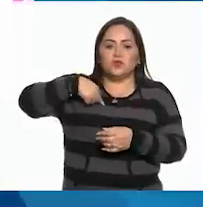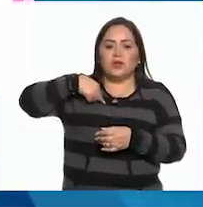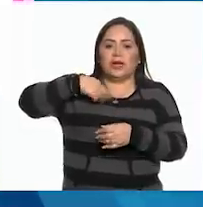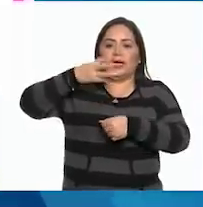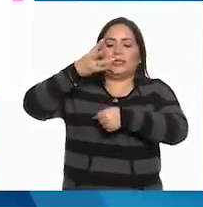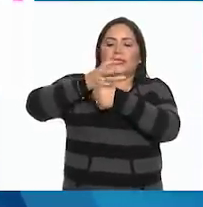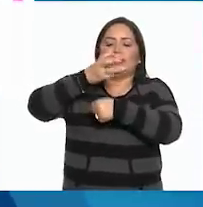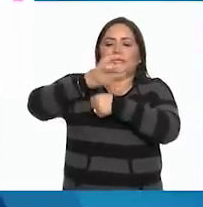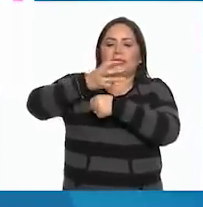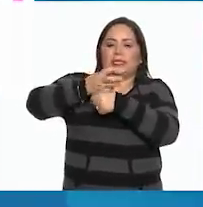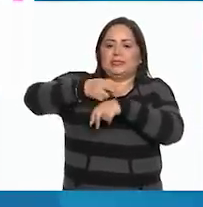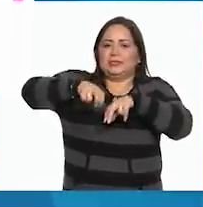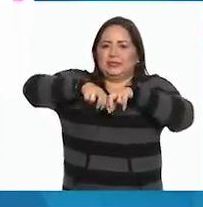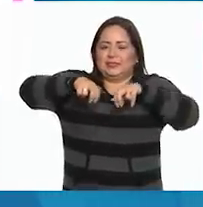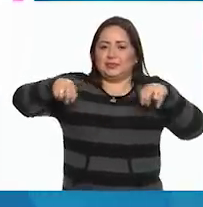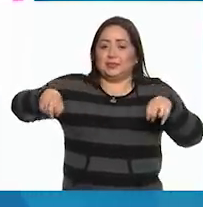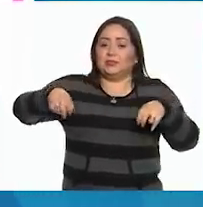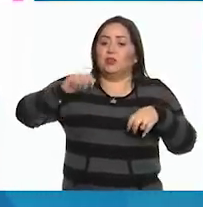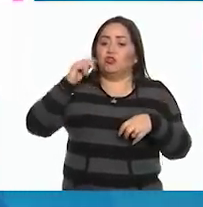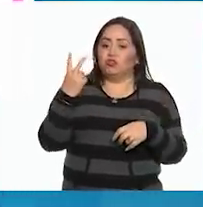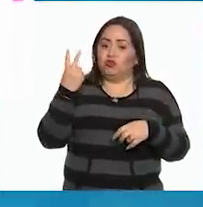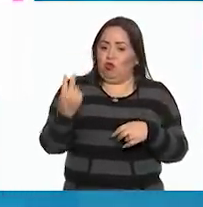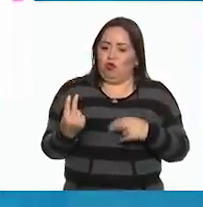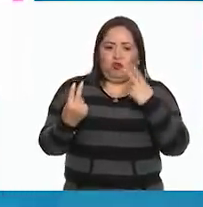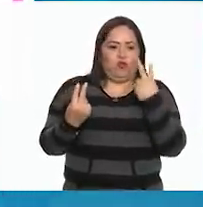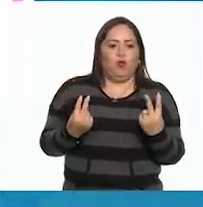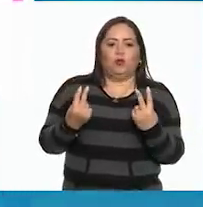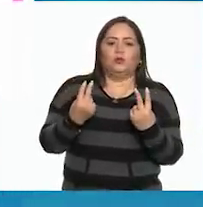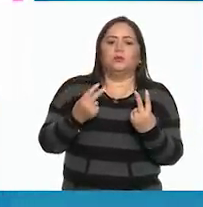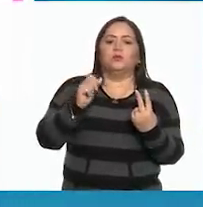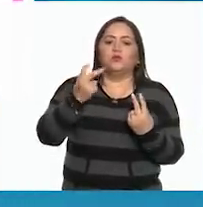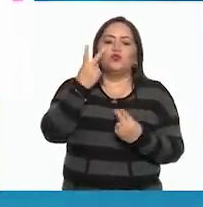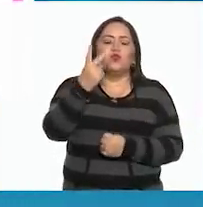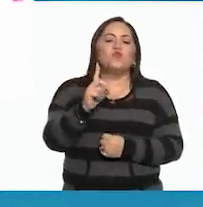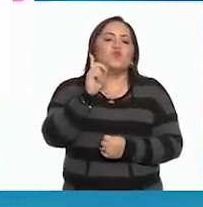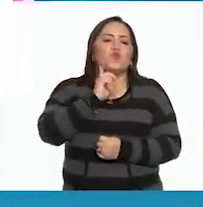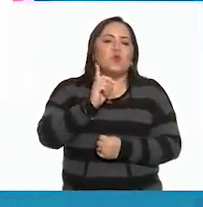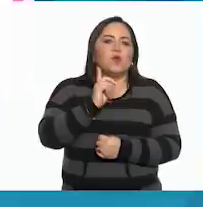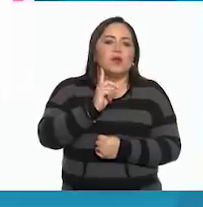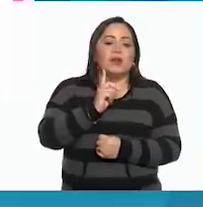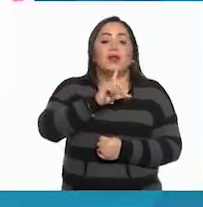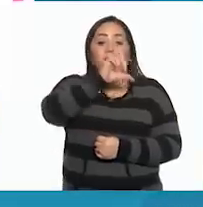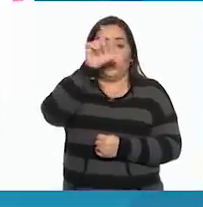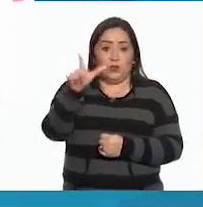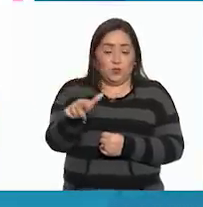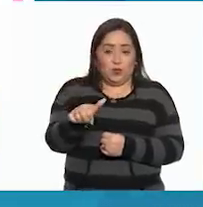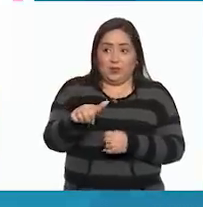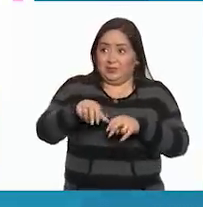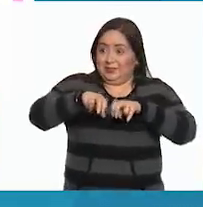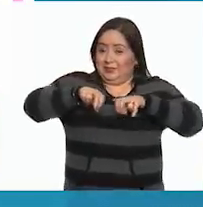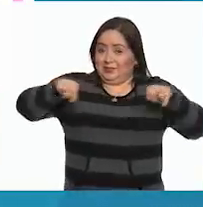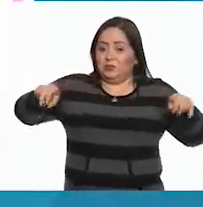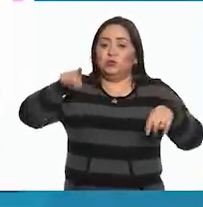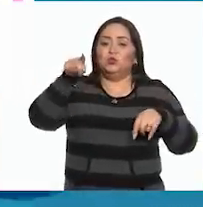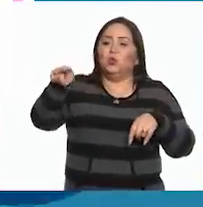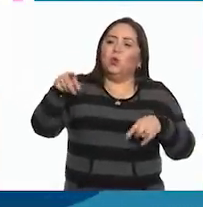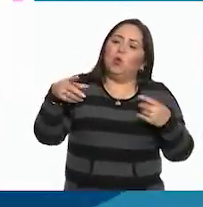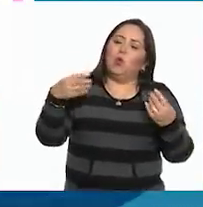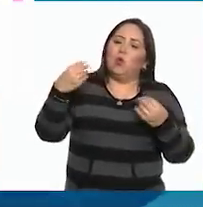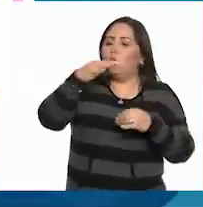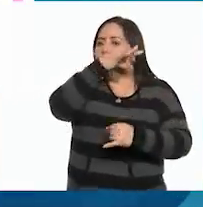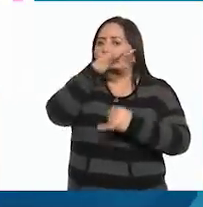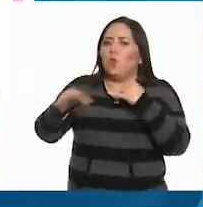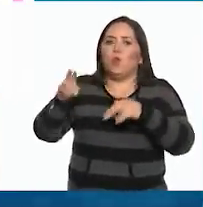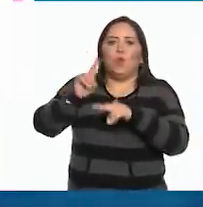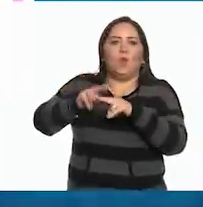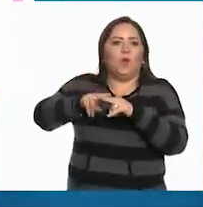tercer asiento de la fila y cada dos lugares se sentaron dos mujeres. Al final de la fila, tú estabas ocupando el